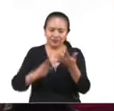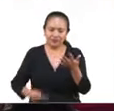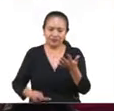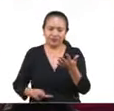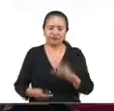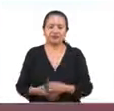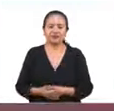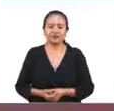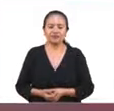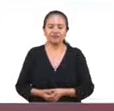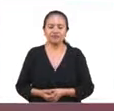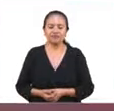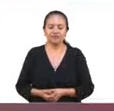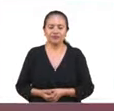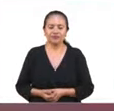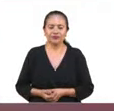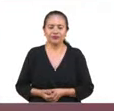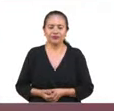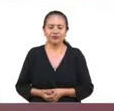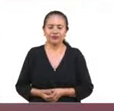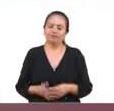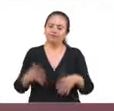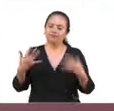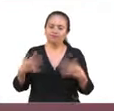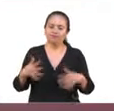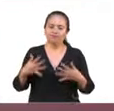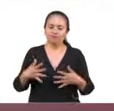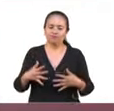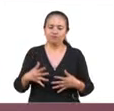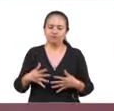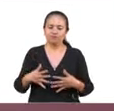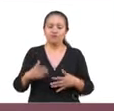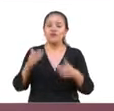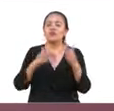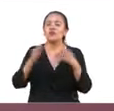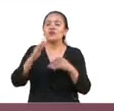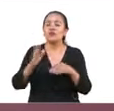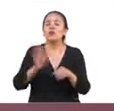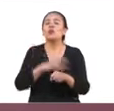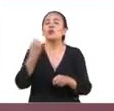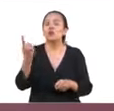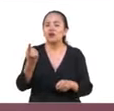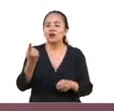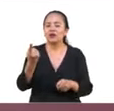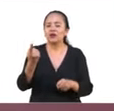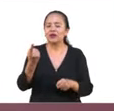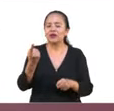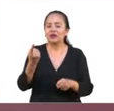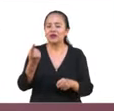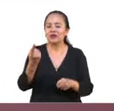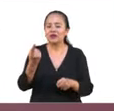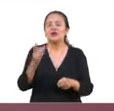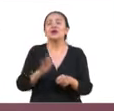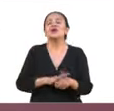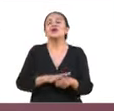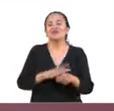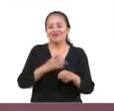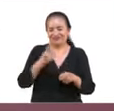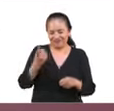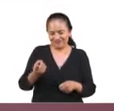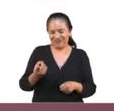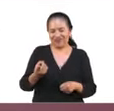no podría rendir los frutos que rinde si no estuviera la hermosa participación,